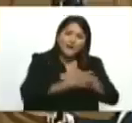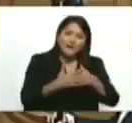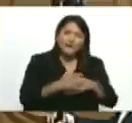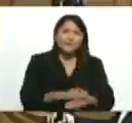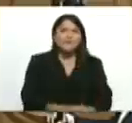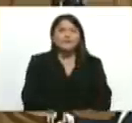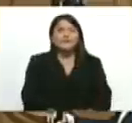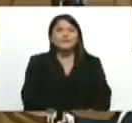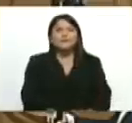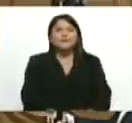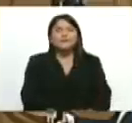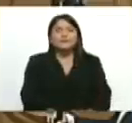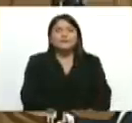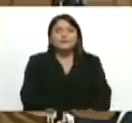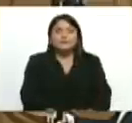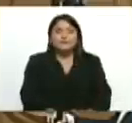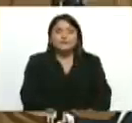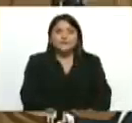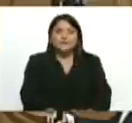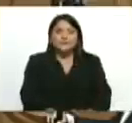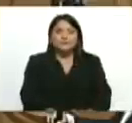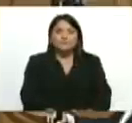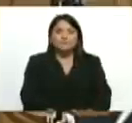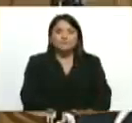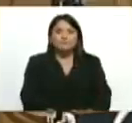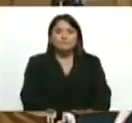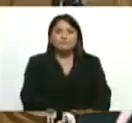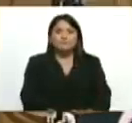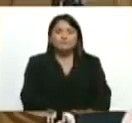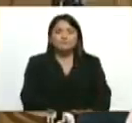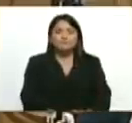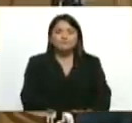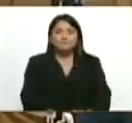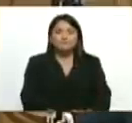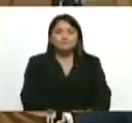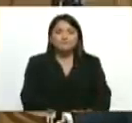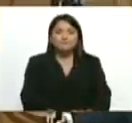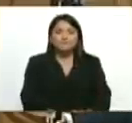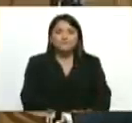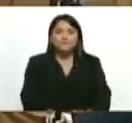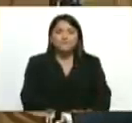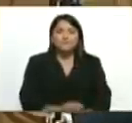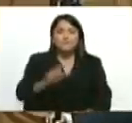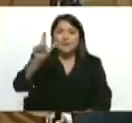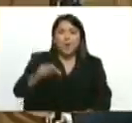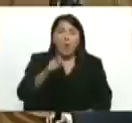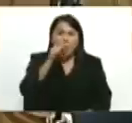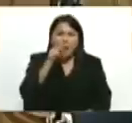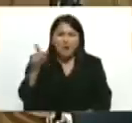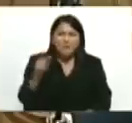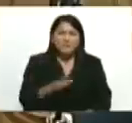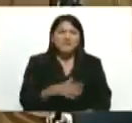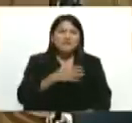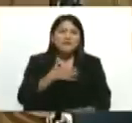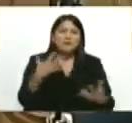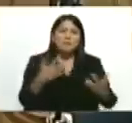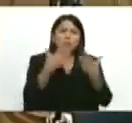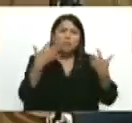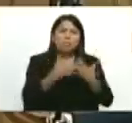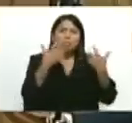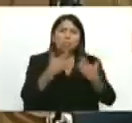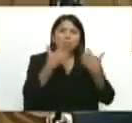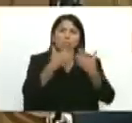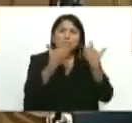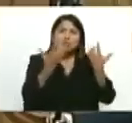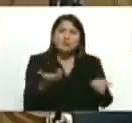Un guerrerista, un señor que en lugar de buscar la paz en la guerra de Europa, en la